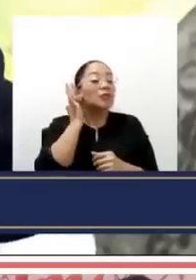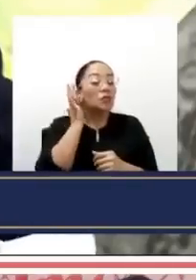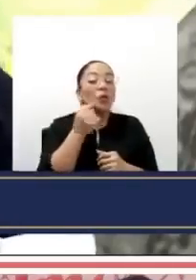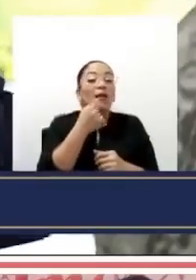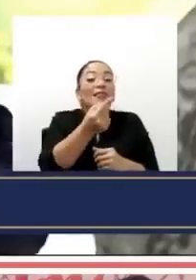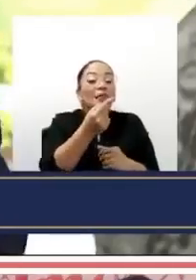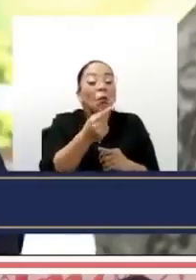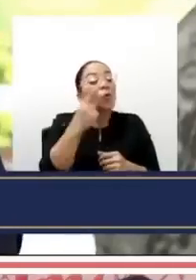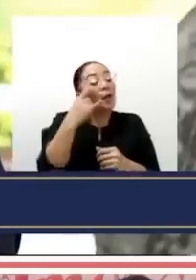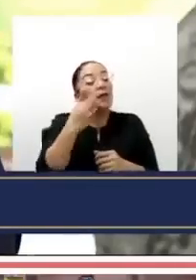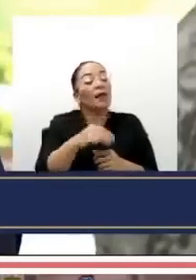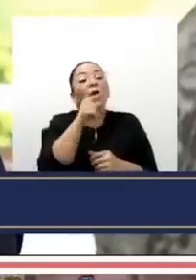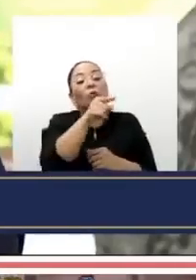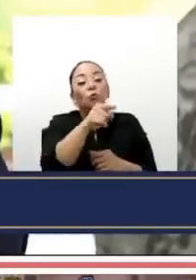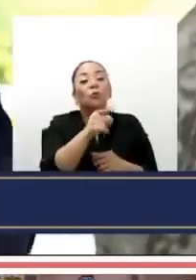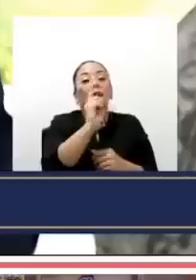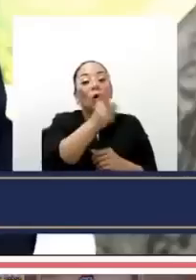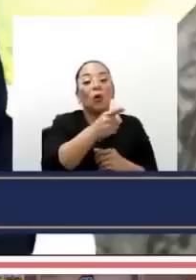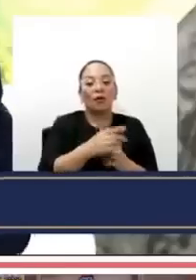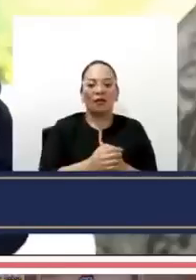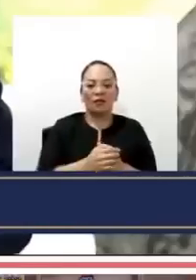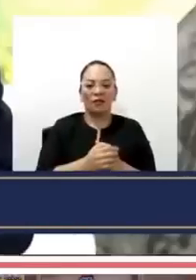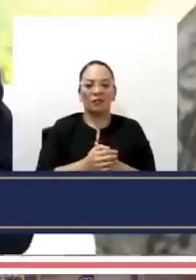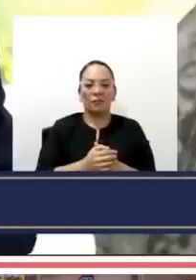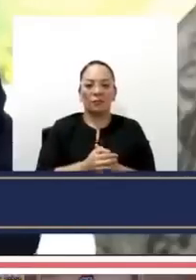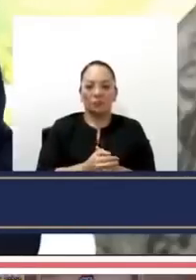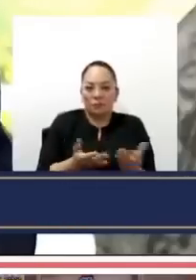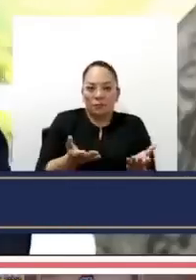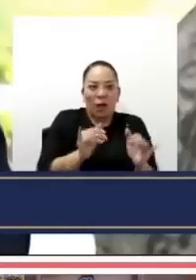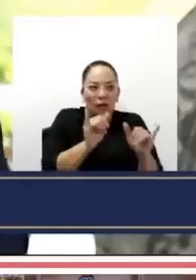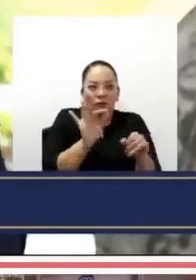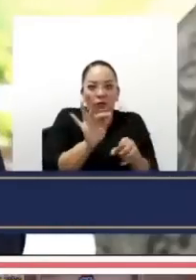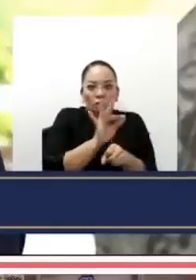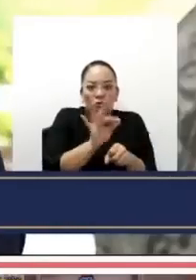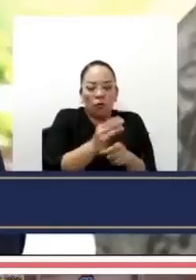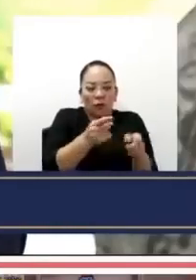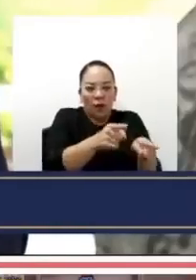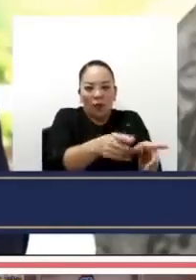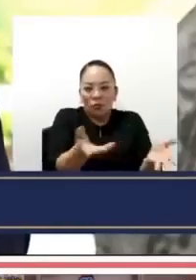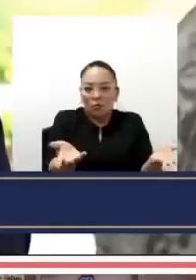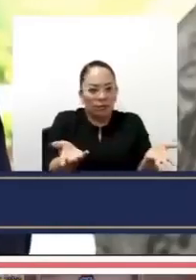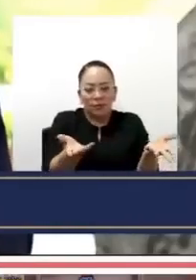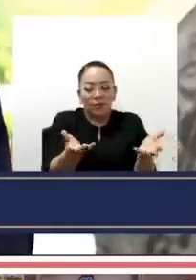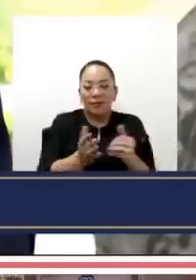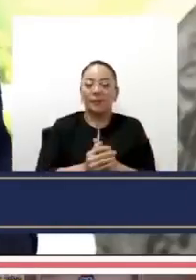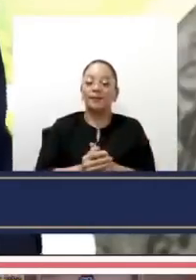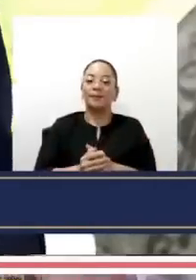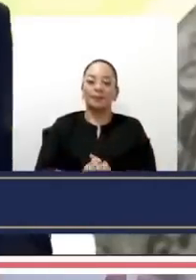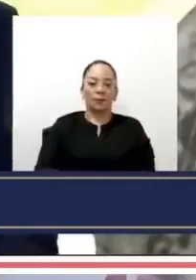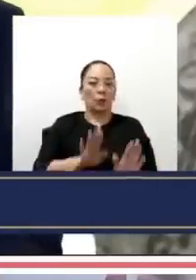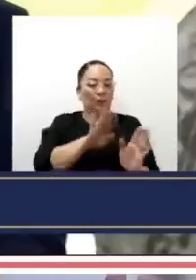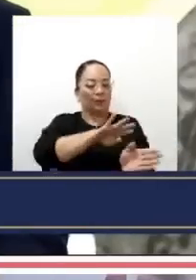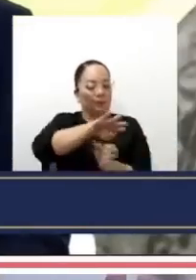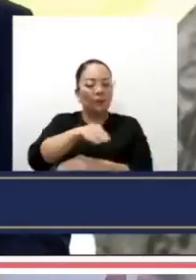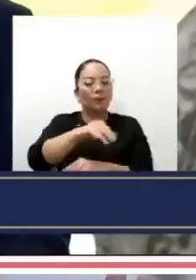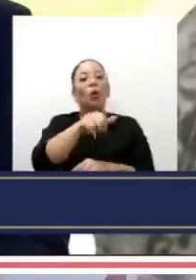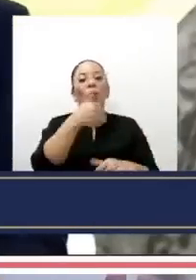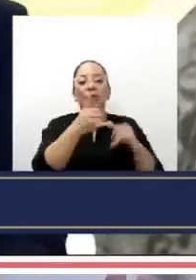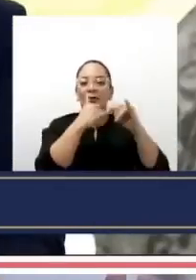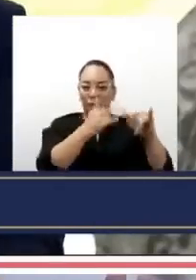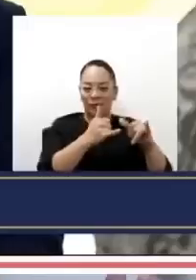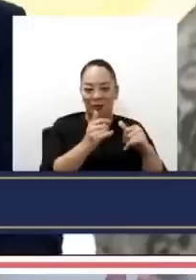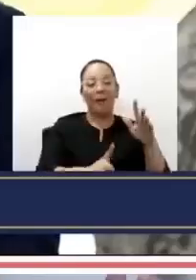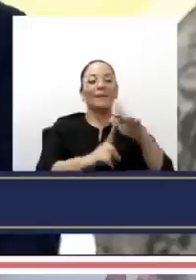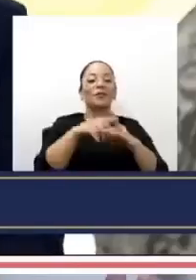ella creía que era usted el que había dado la orden. O sea, así Sí. funcionan estas causas, ¿verdad? La siguiente apareció otro